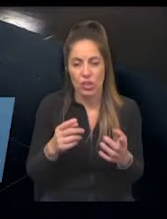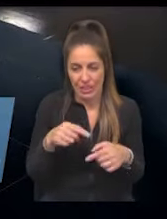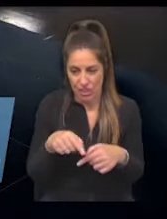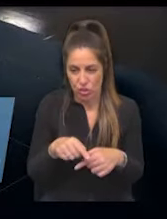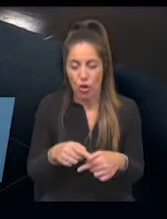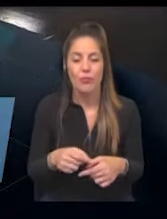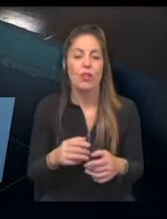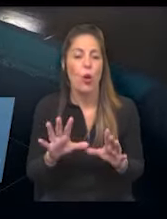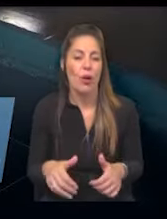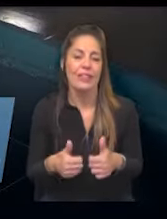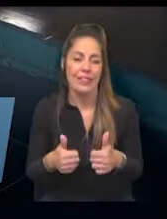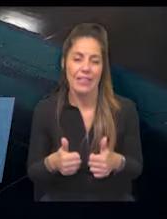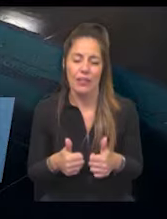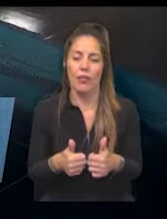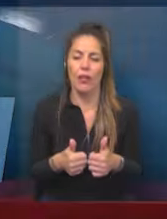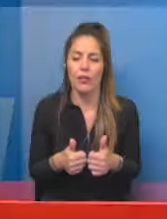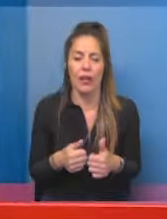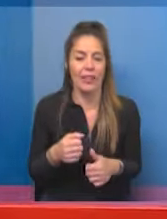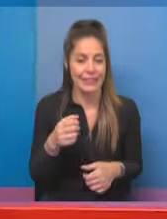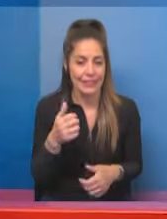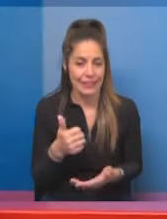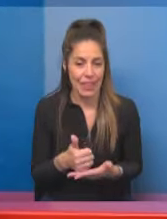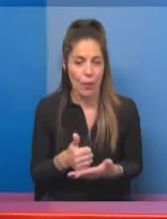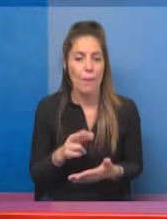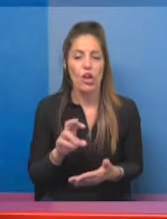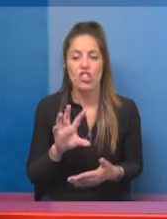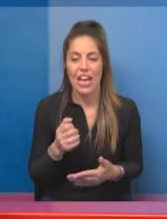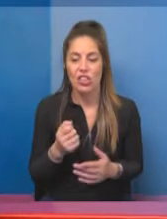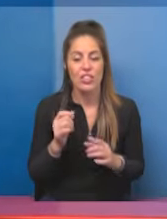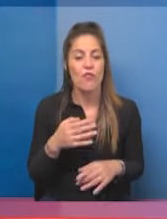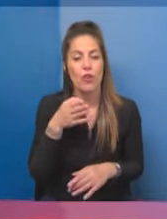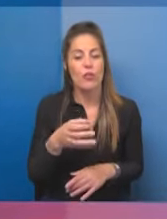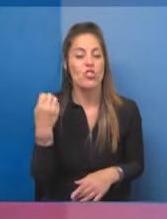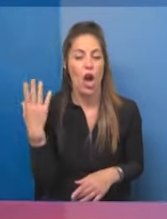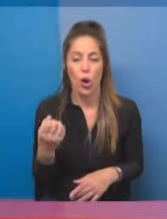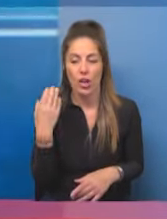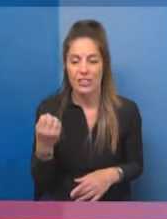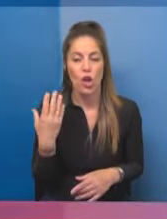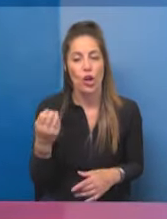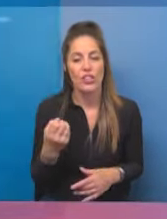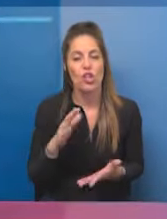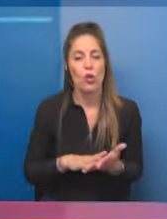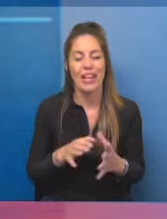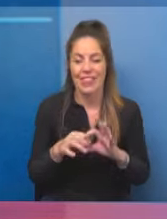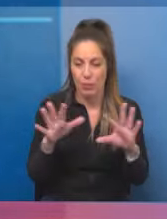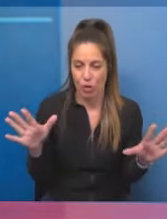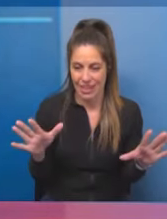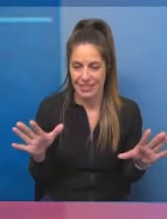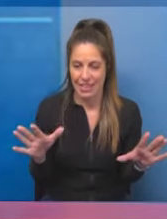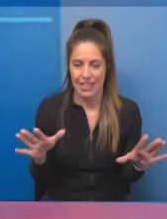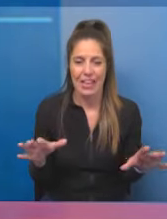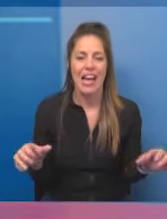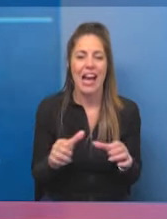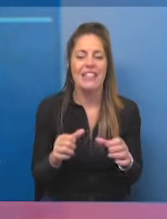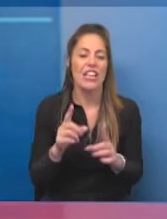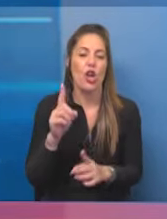Cómo andas ladito andabas por Rosario También fuimos a un congreso se llama congreso sobre la democracia que hace